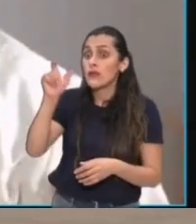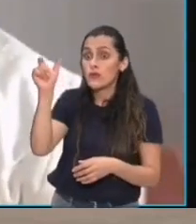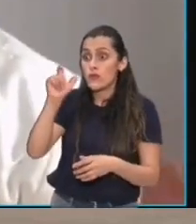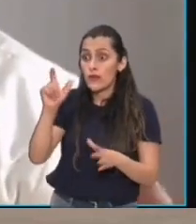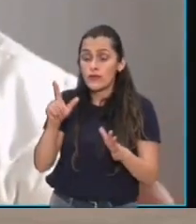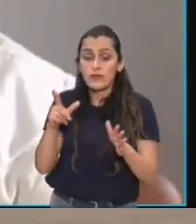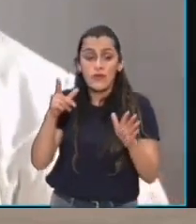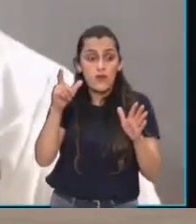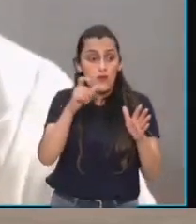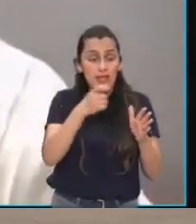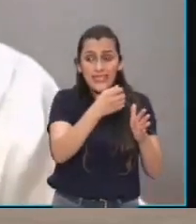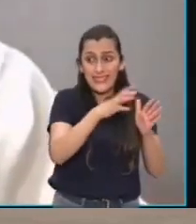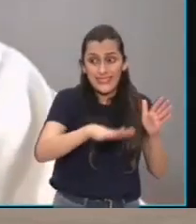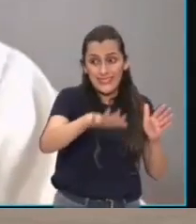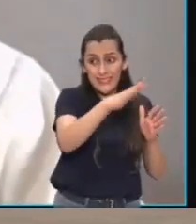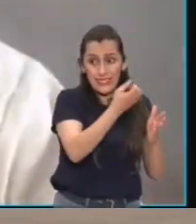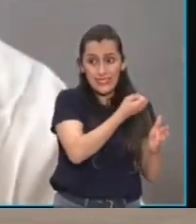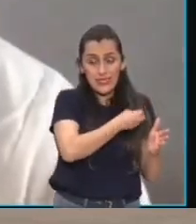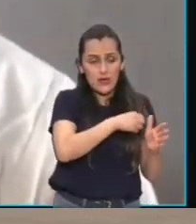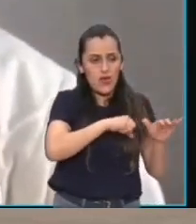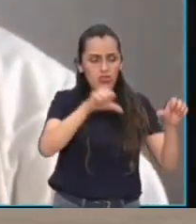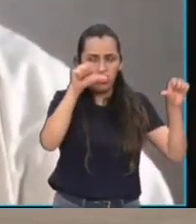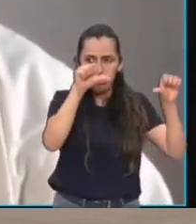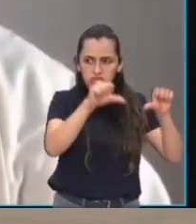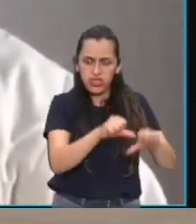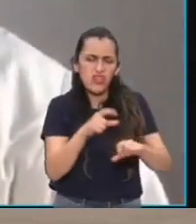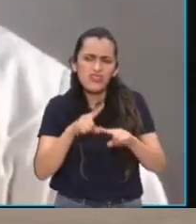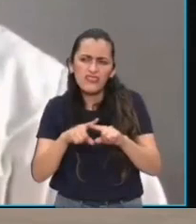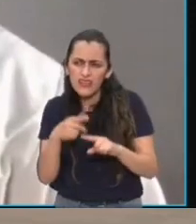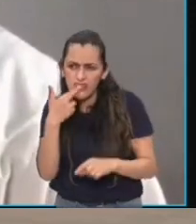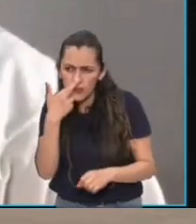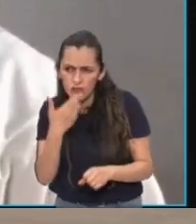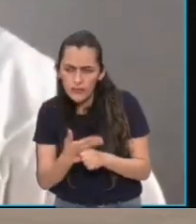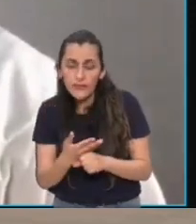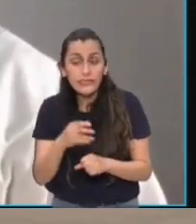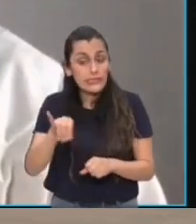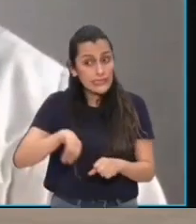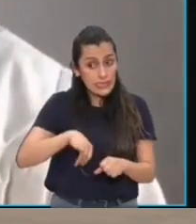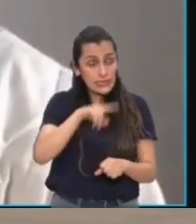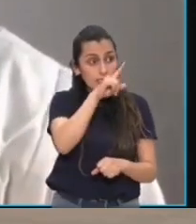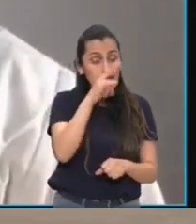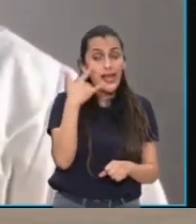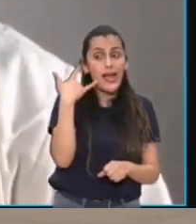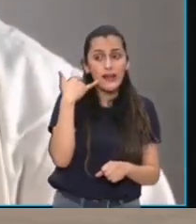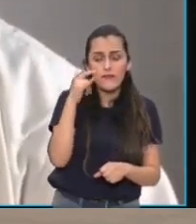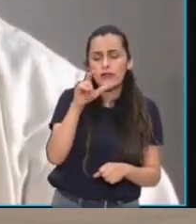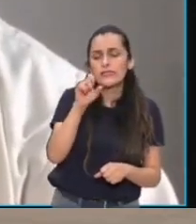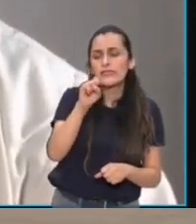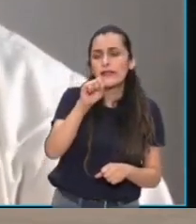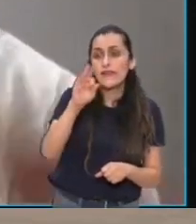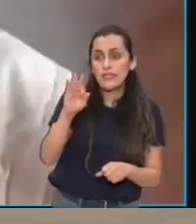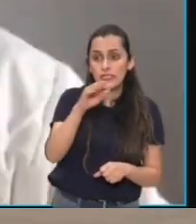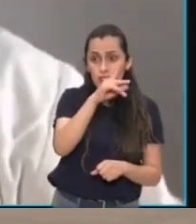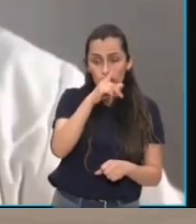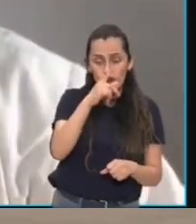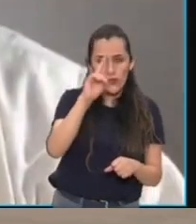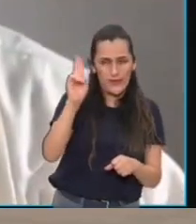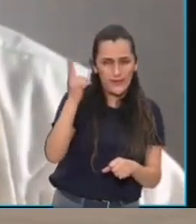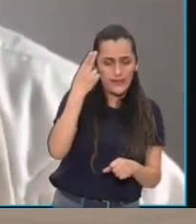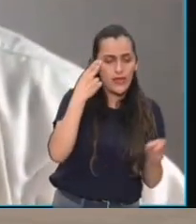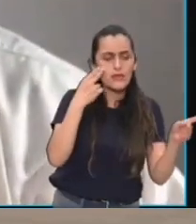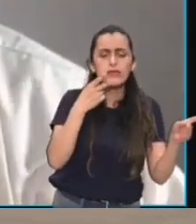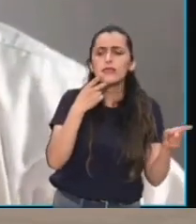Salud en bancarrota. También es bien interesante que ese estudio de la Universidad de California en San Francisco menciona